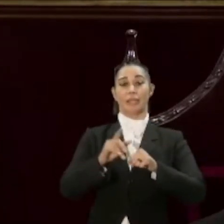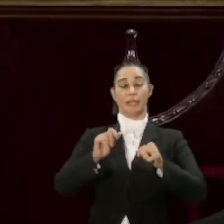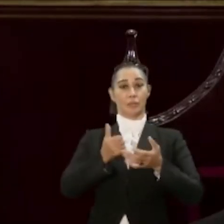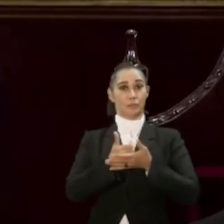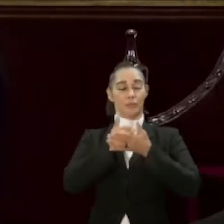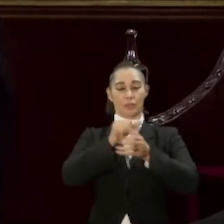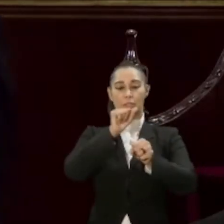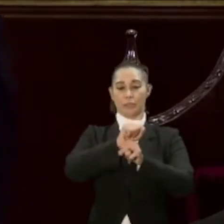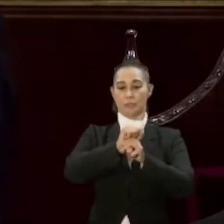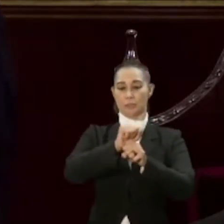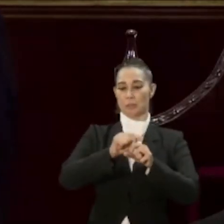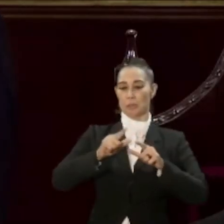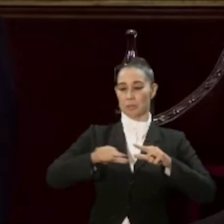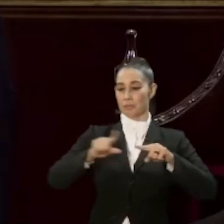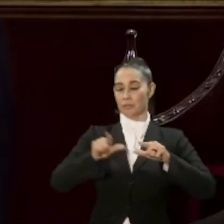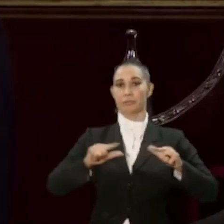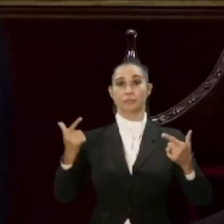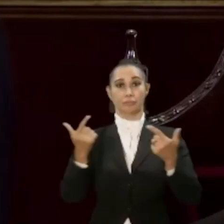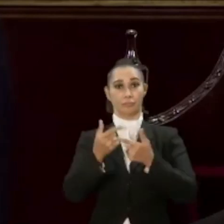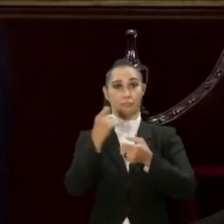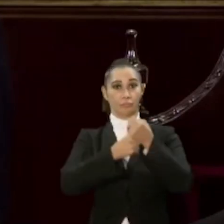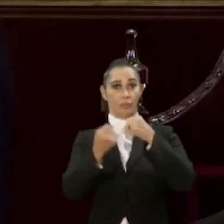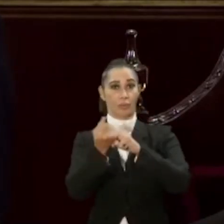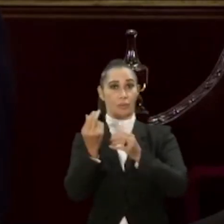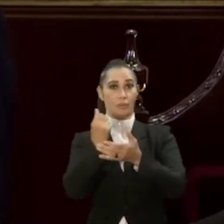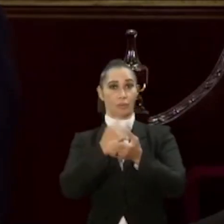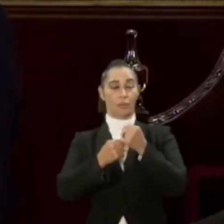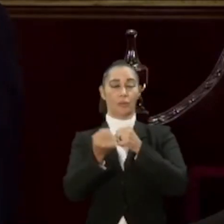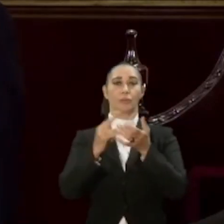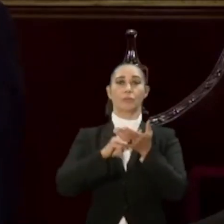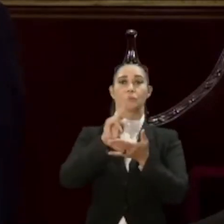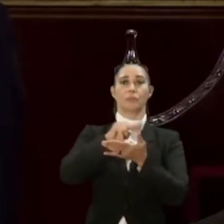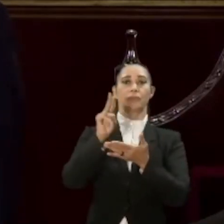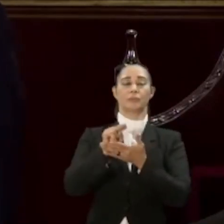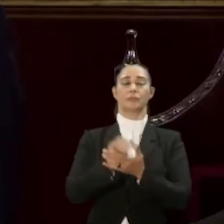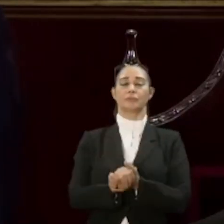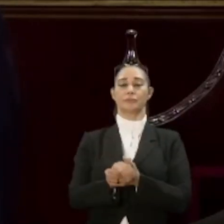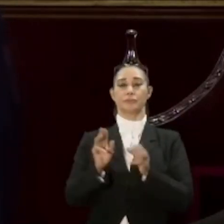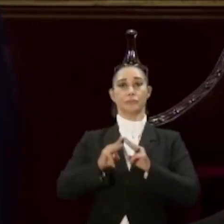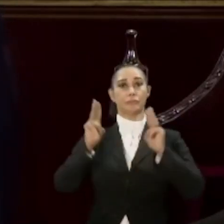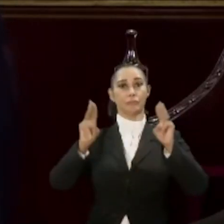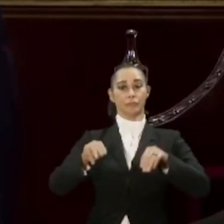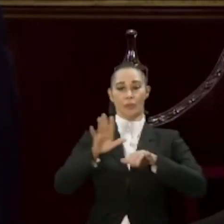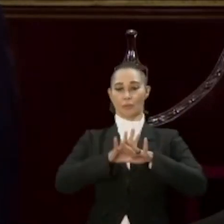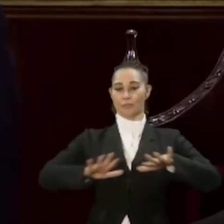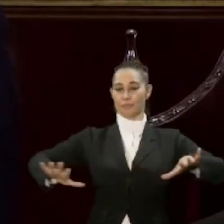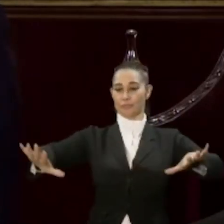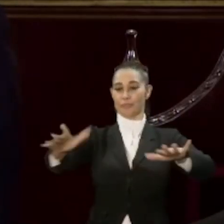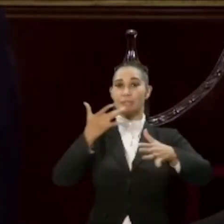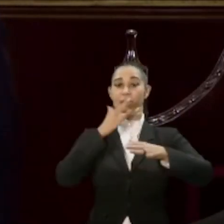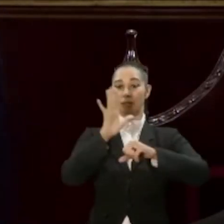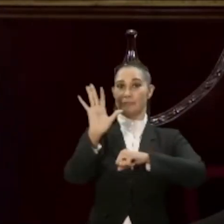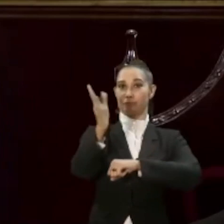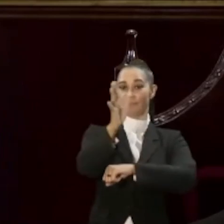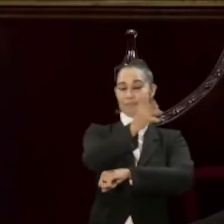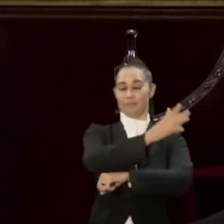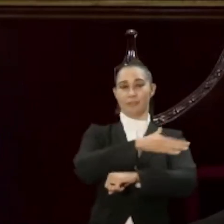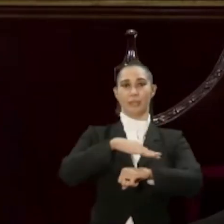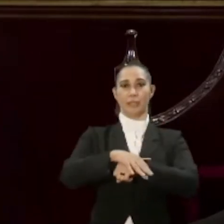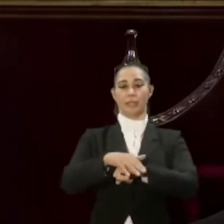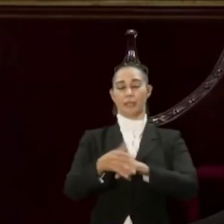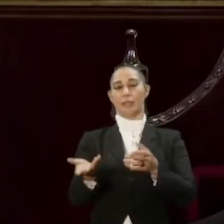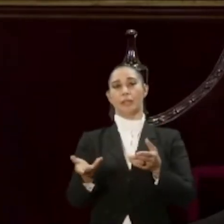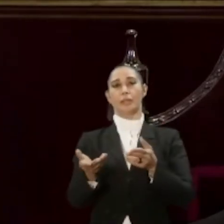en distintos frentes durante el pasado año 2022. Así, el Ministerio de Medio Ambiente implementó el programa de